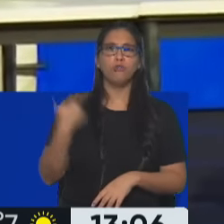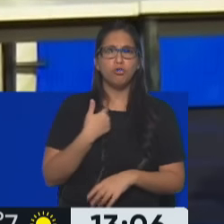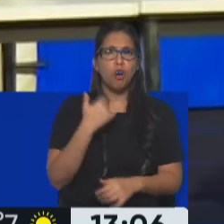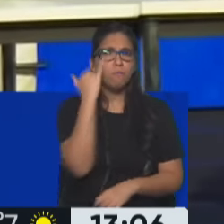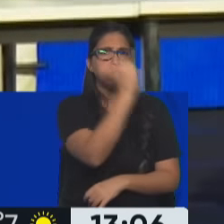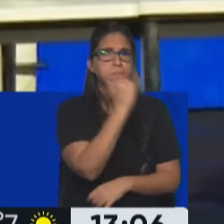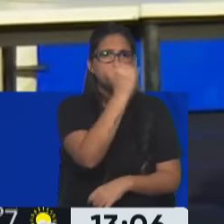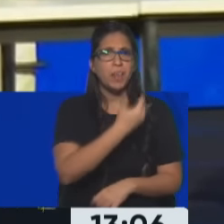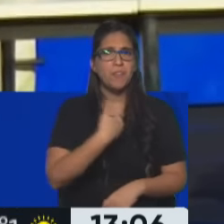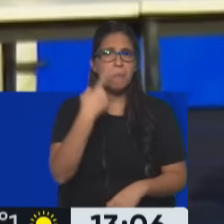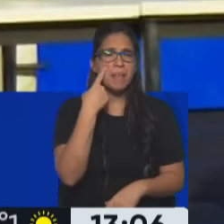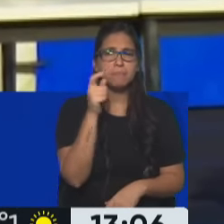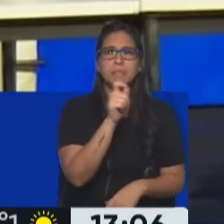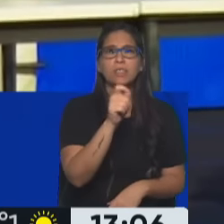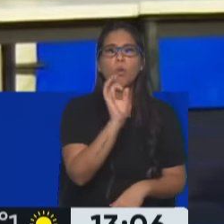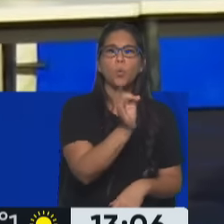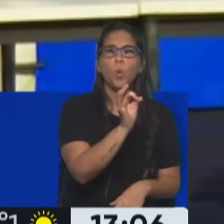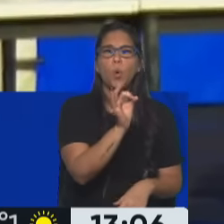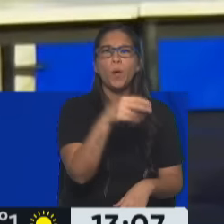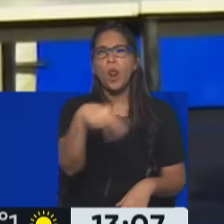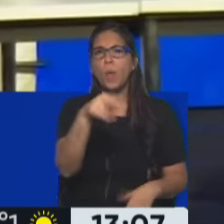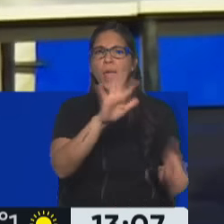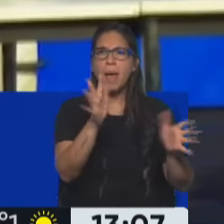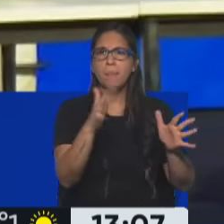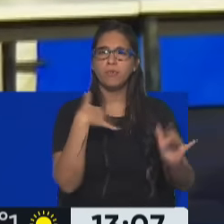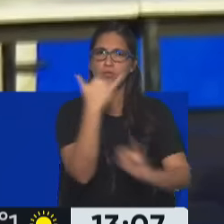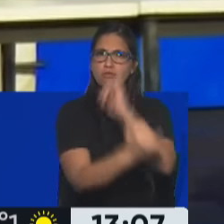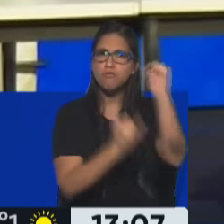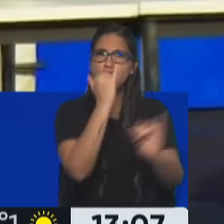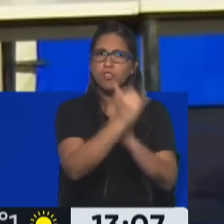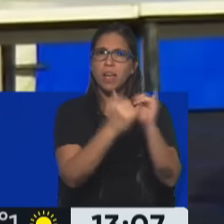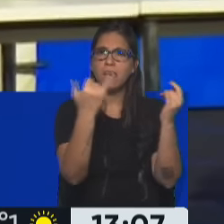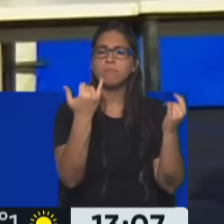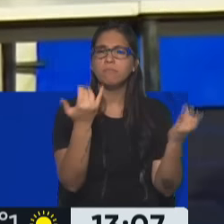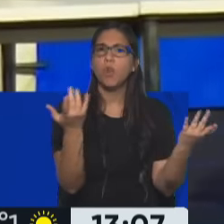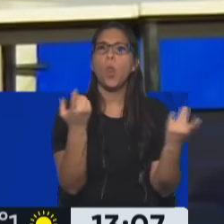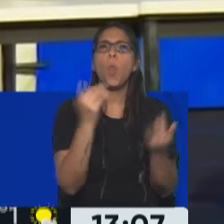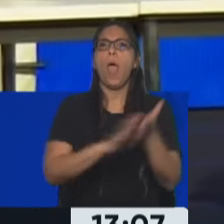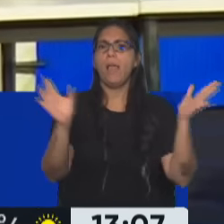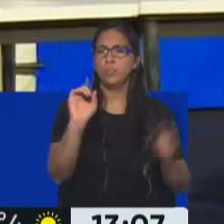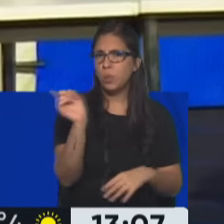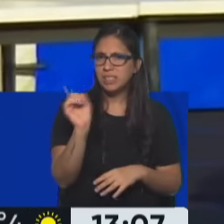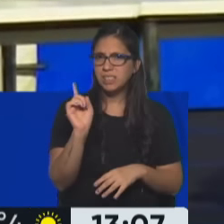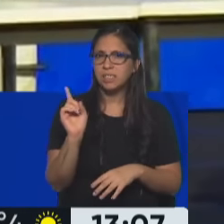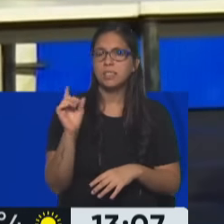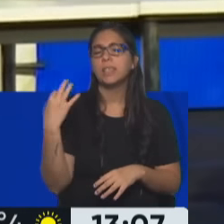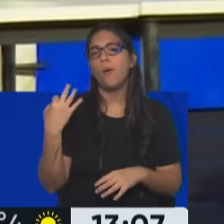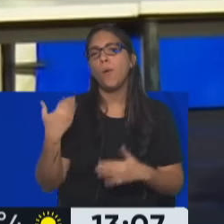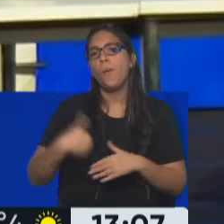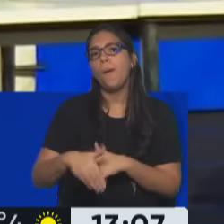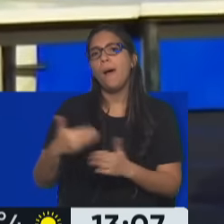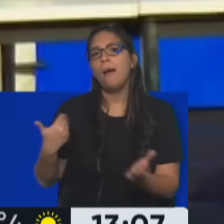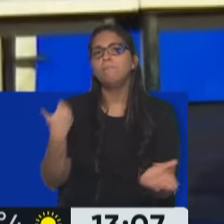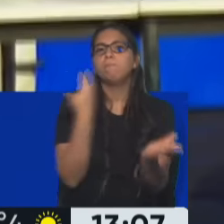fondo en octubre, en noviembre, o sea que no va a ser algo nuevo para ellos. Probablemente llevará un poco